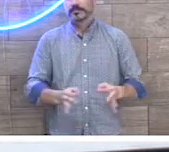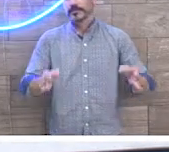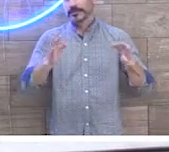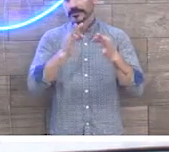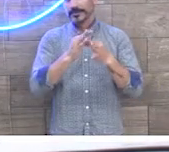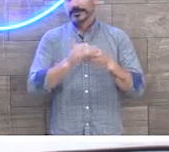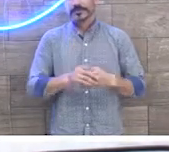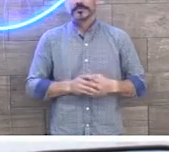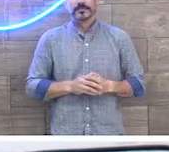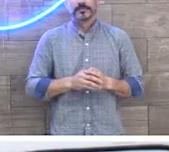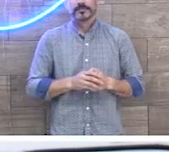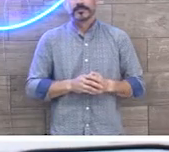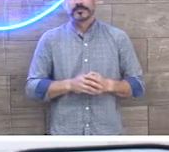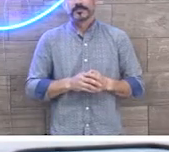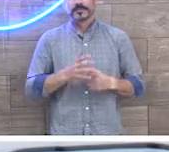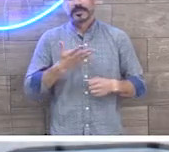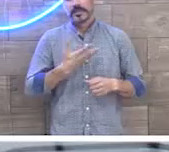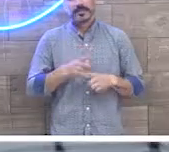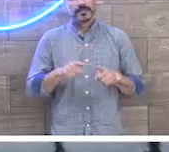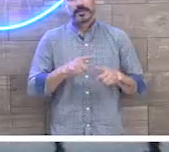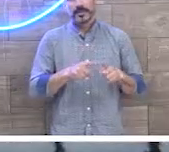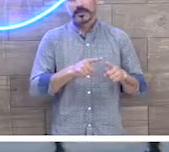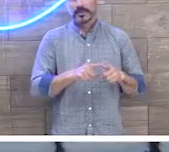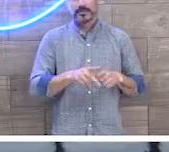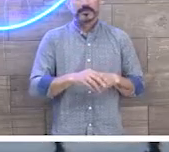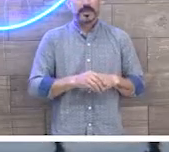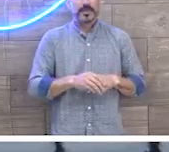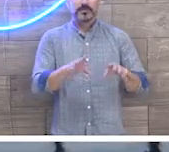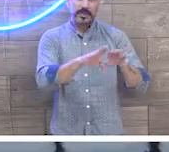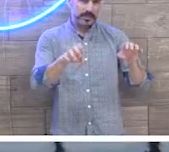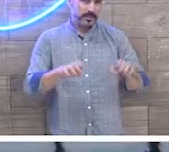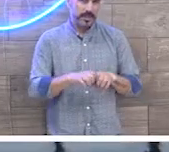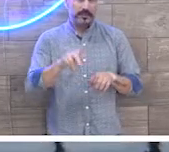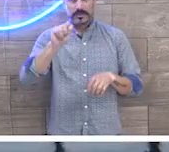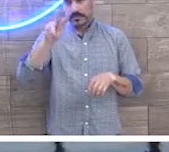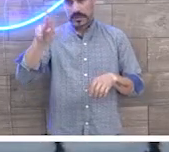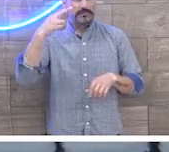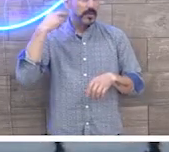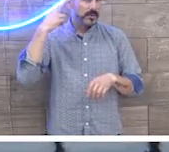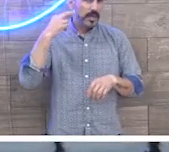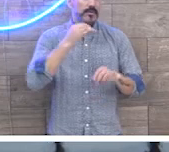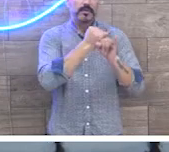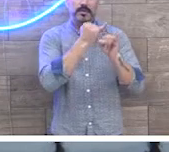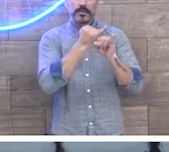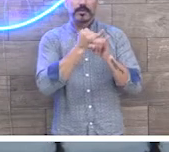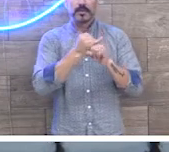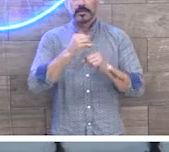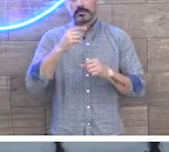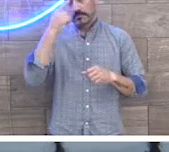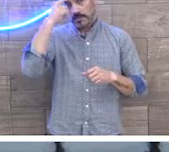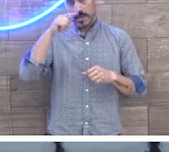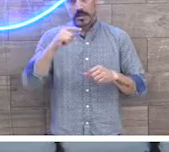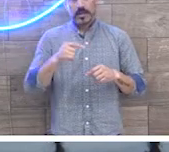pues tener diferentes ámbitos, diferentes espacios para pues tratar de generar esta cultura, esta conciencia, y que, como bien